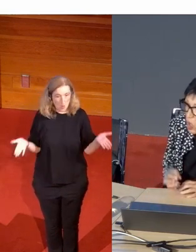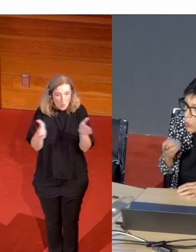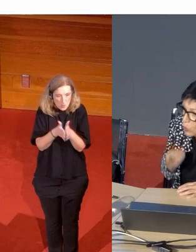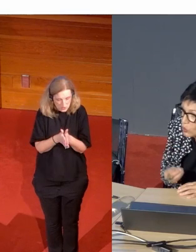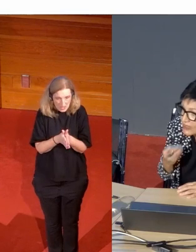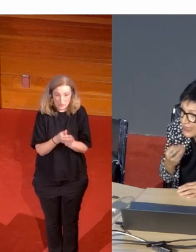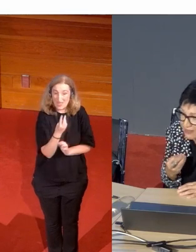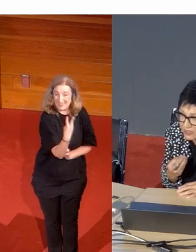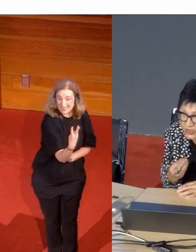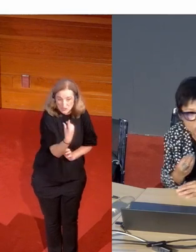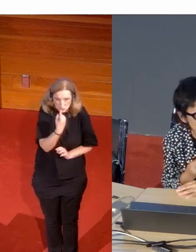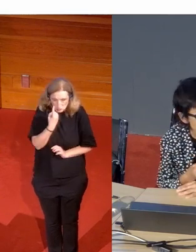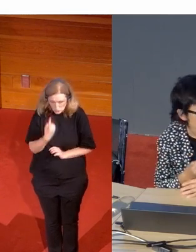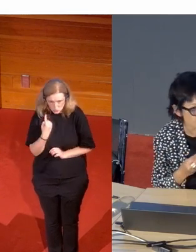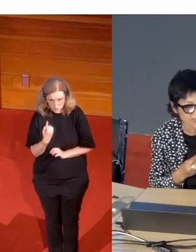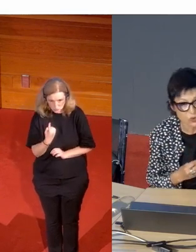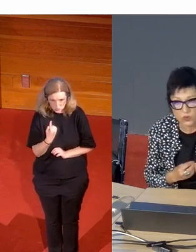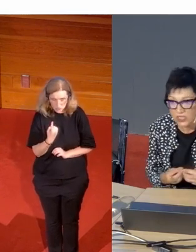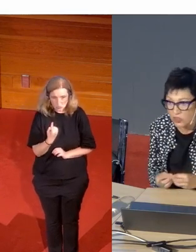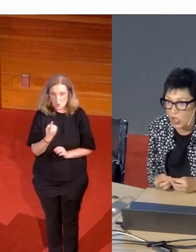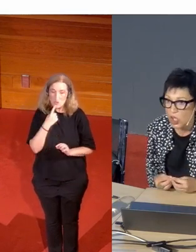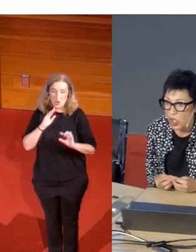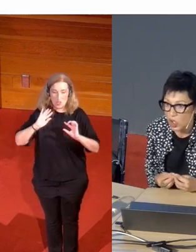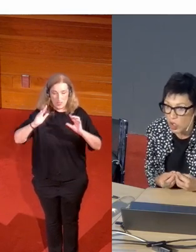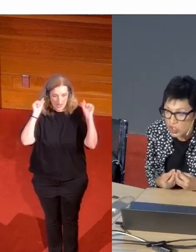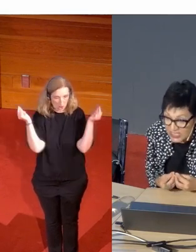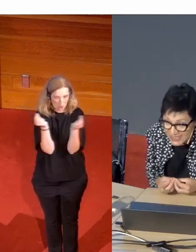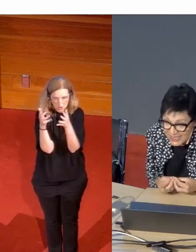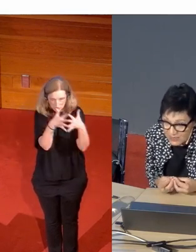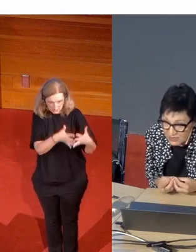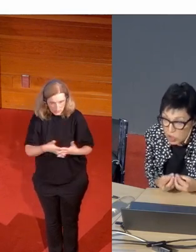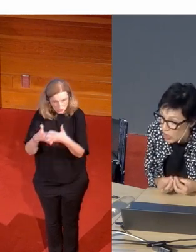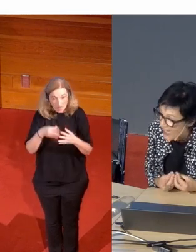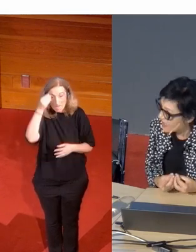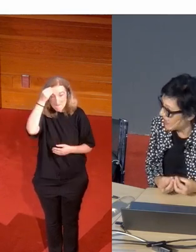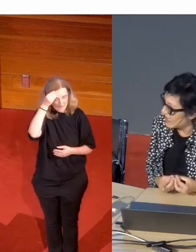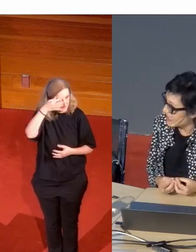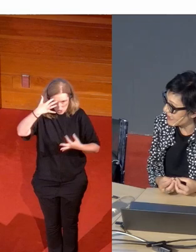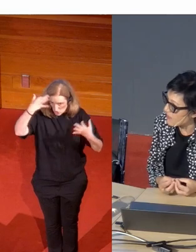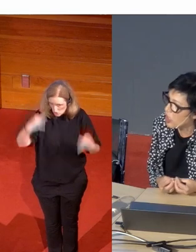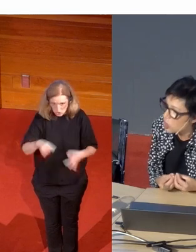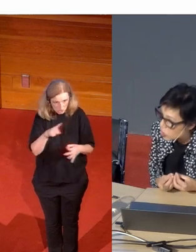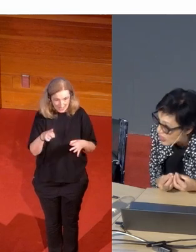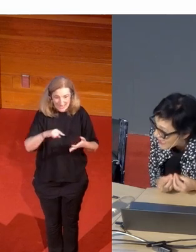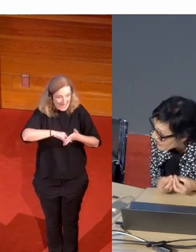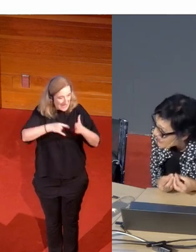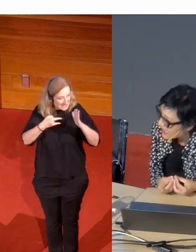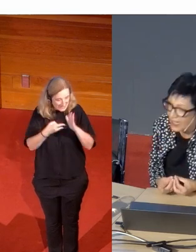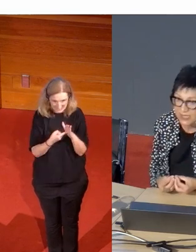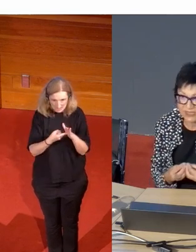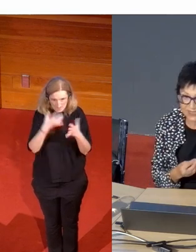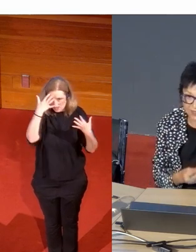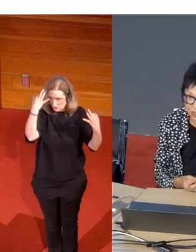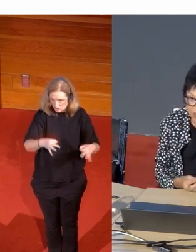cámaras un tercio del Congreso de los Estados Unidos consideran no creen en el sistema no se creen